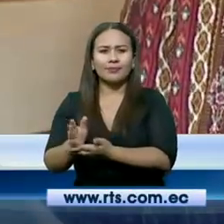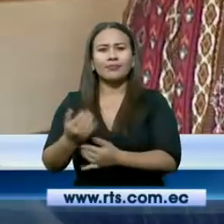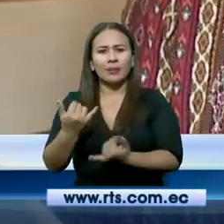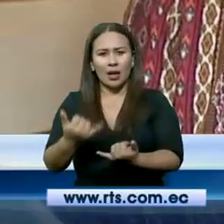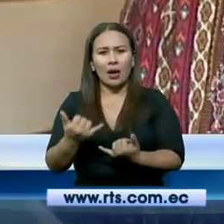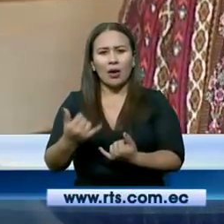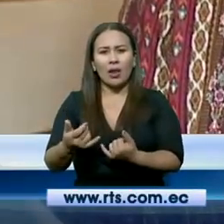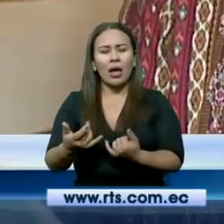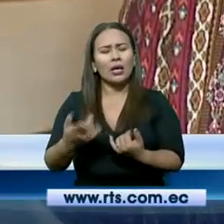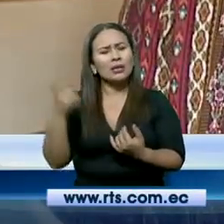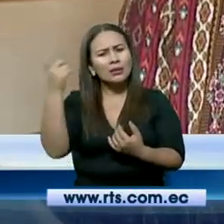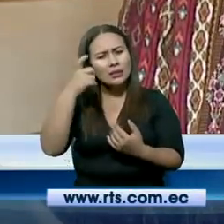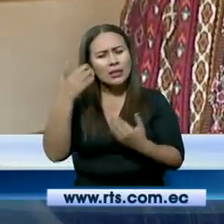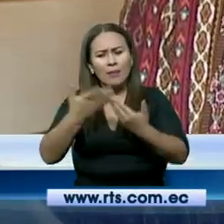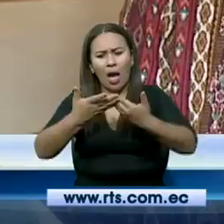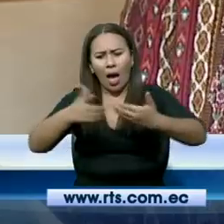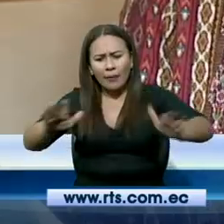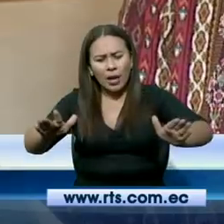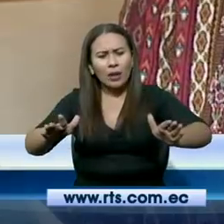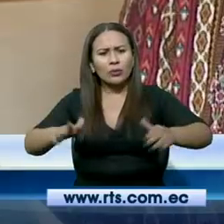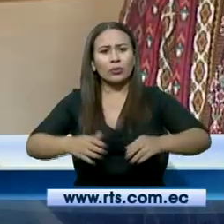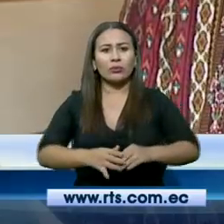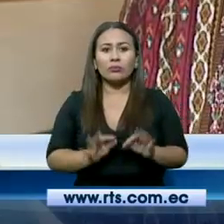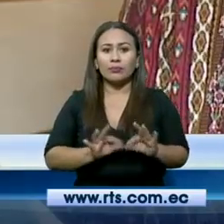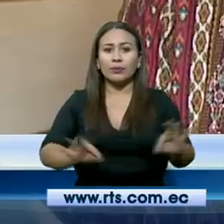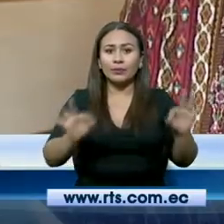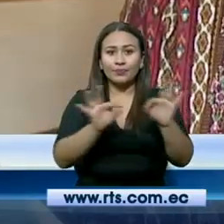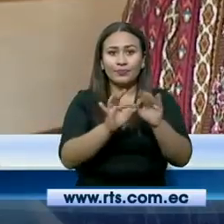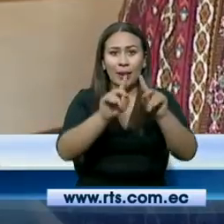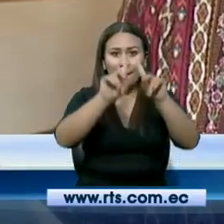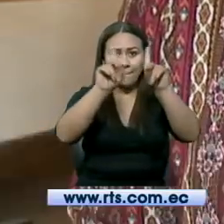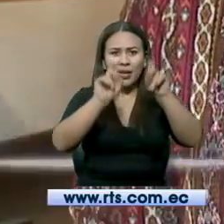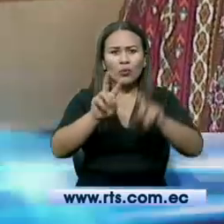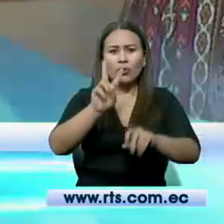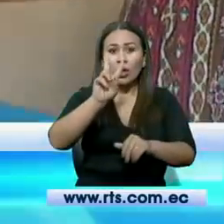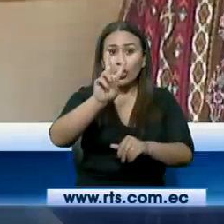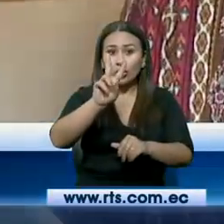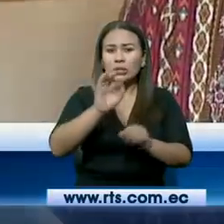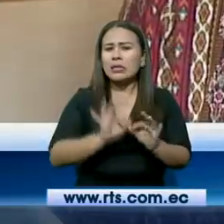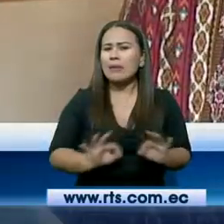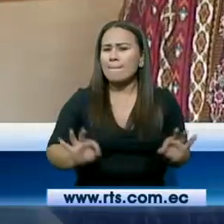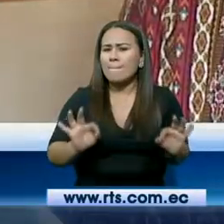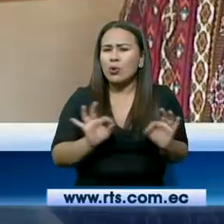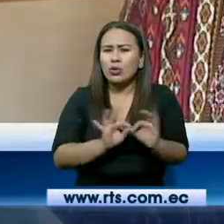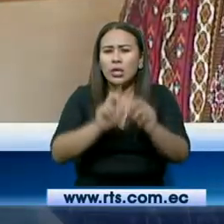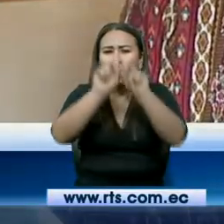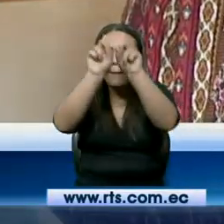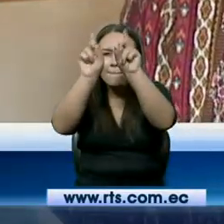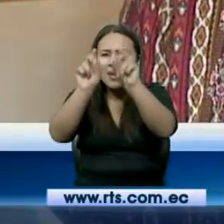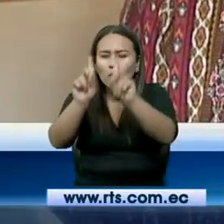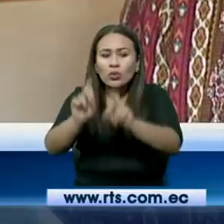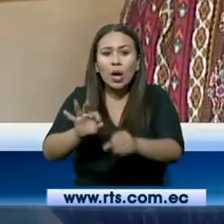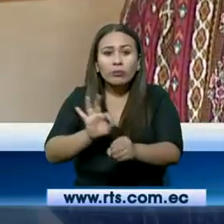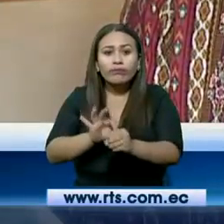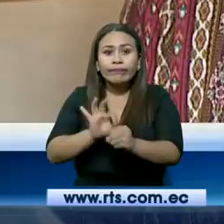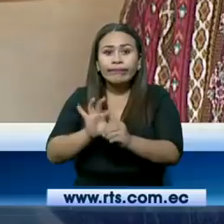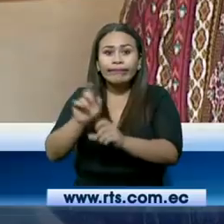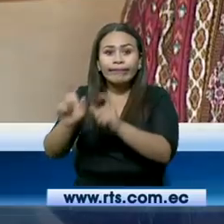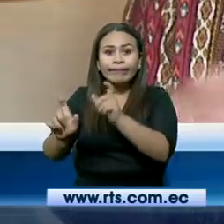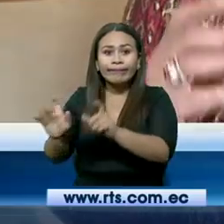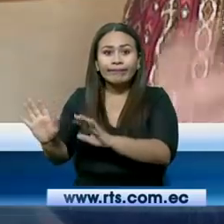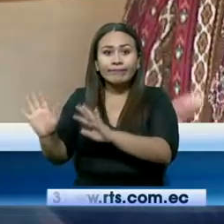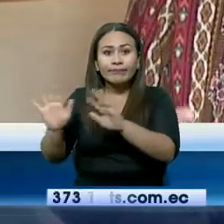de recuperar un espacio muy importante. Yo creo que la pregunta número 2 es la más importante de todas las de la consulta popular, porque lo que hace